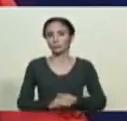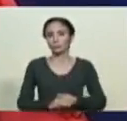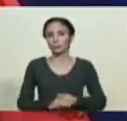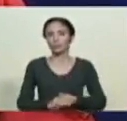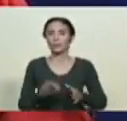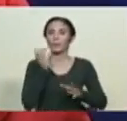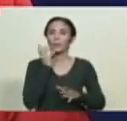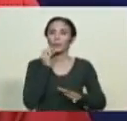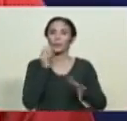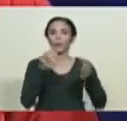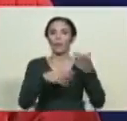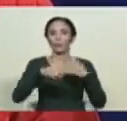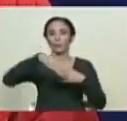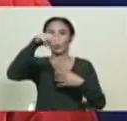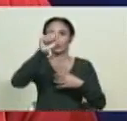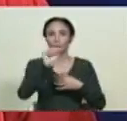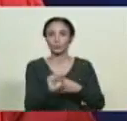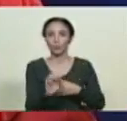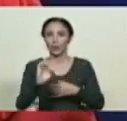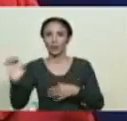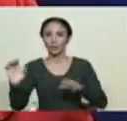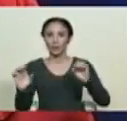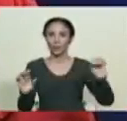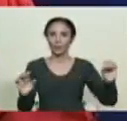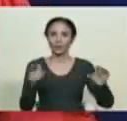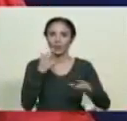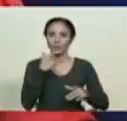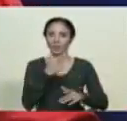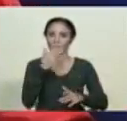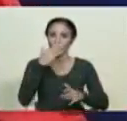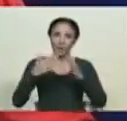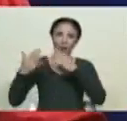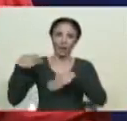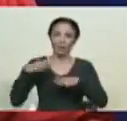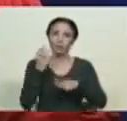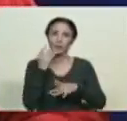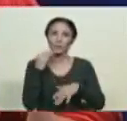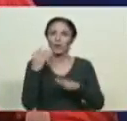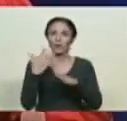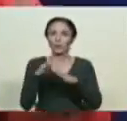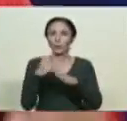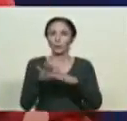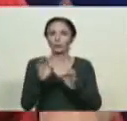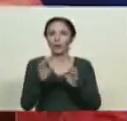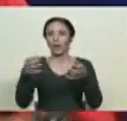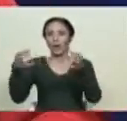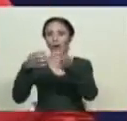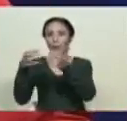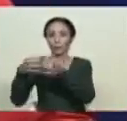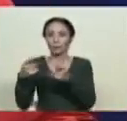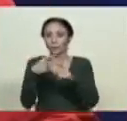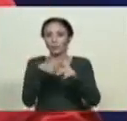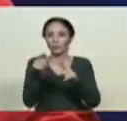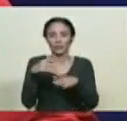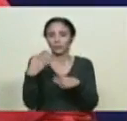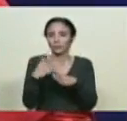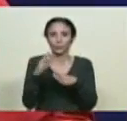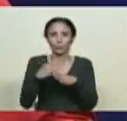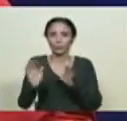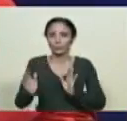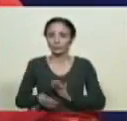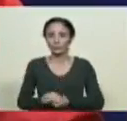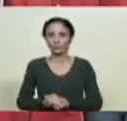cardinal, como dijo el señor Guevara, bajo efectos de otras cosas, también en ese punto